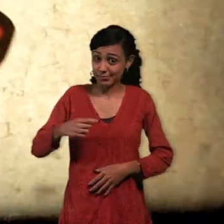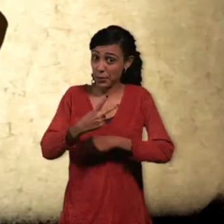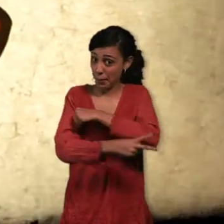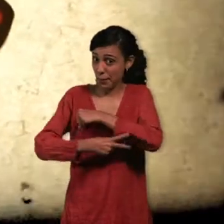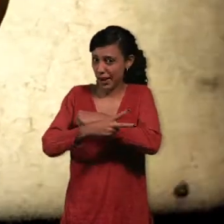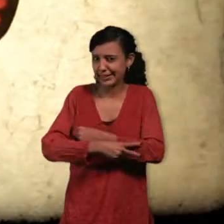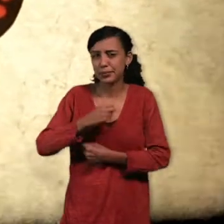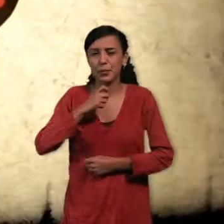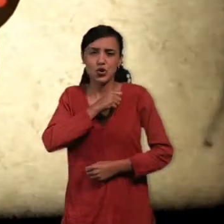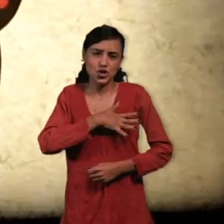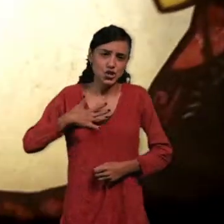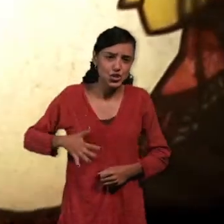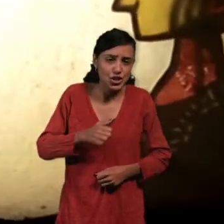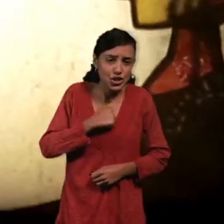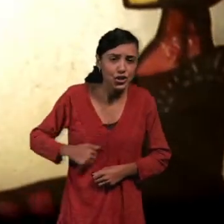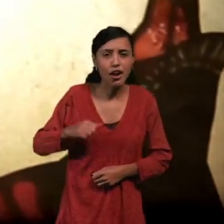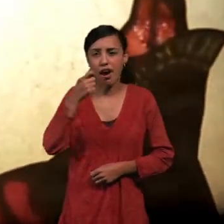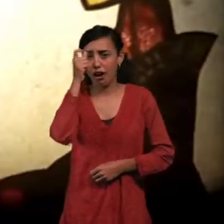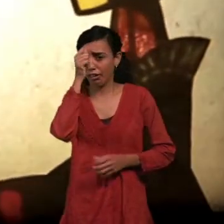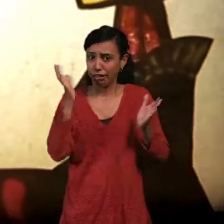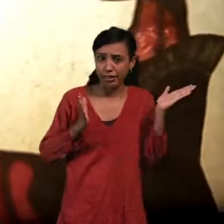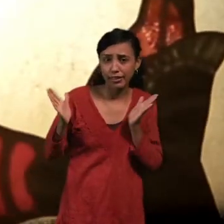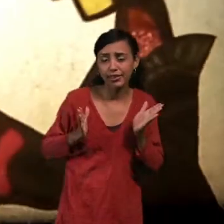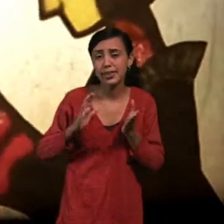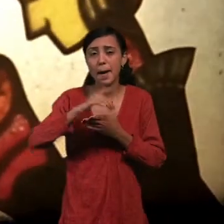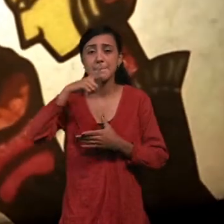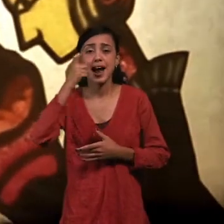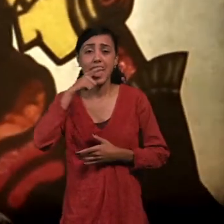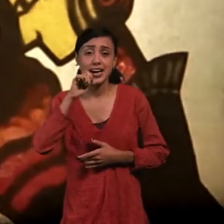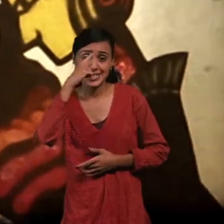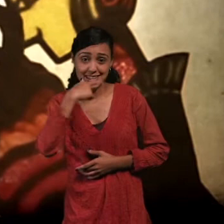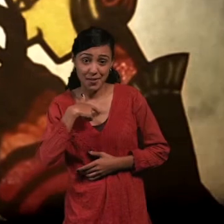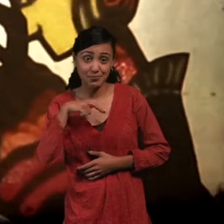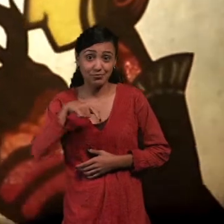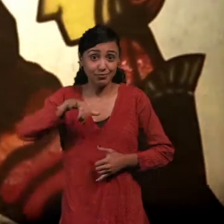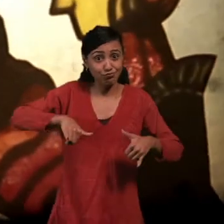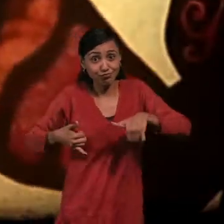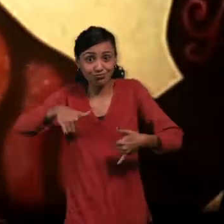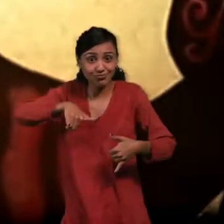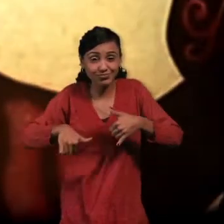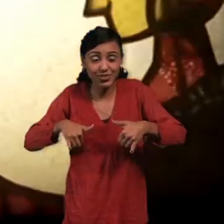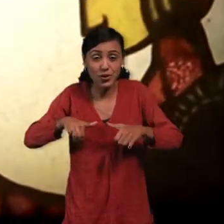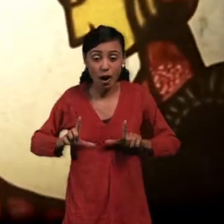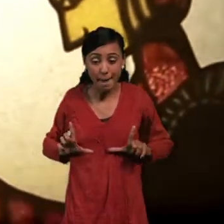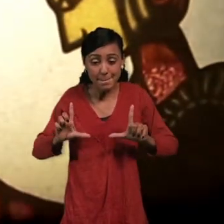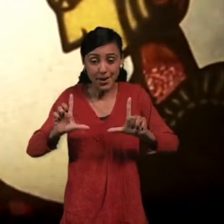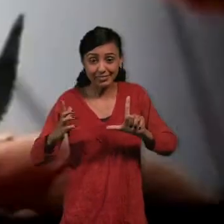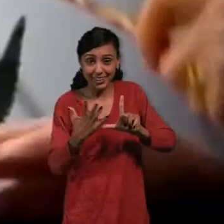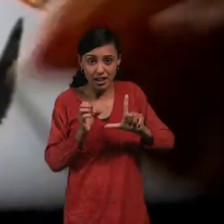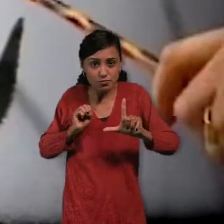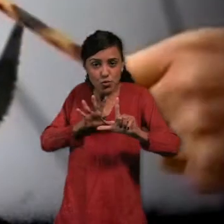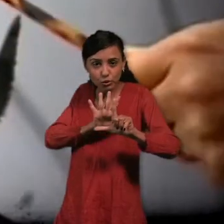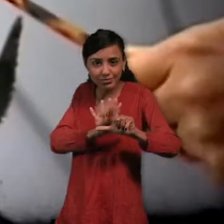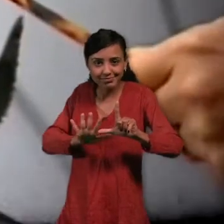como China, India, Indonesia y Malasia. Las marionetas articuladas se animaban sobre una pantalla con luz proyectada